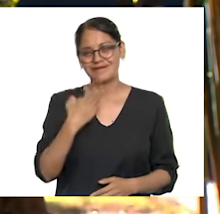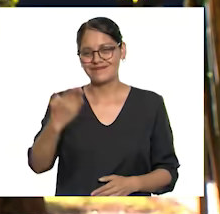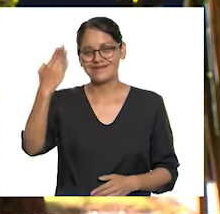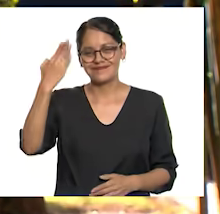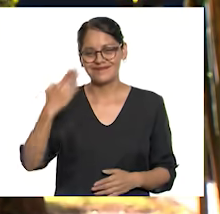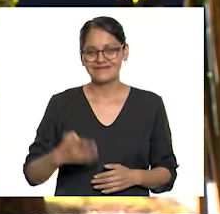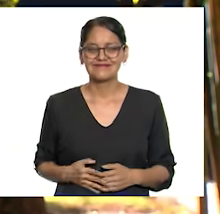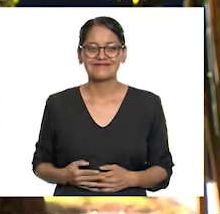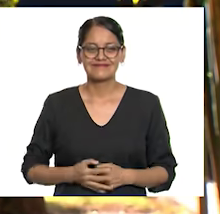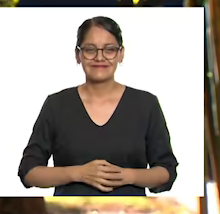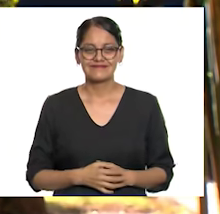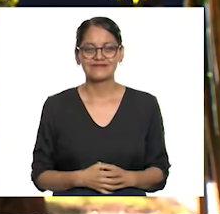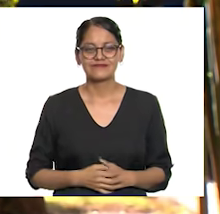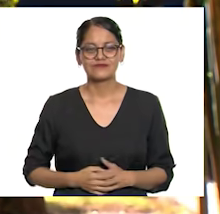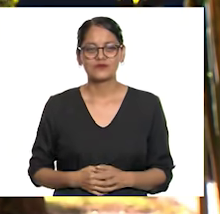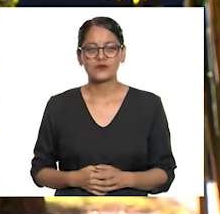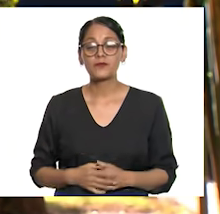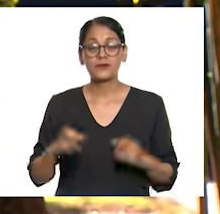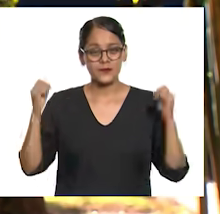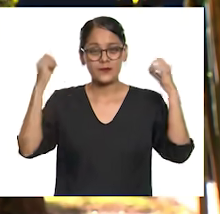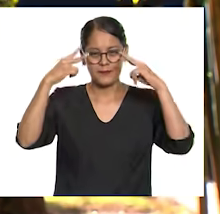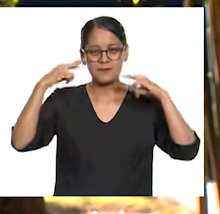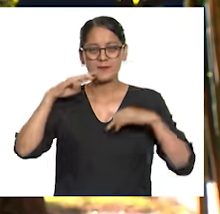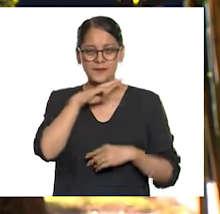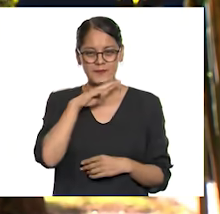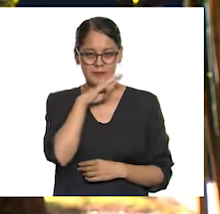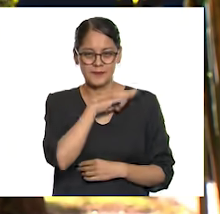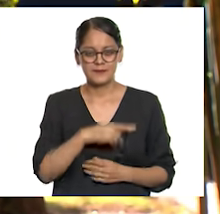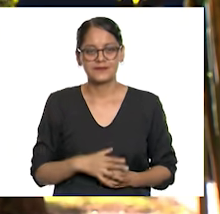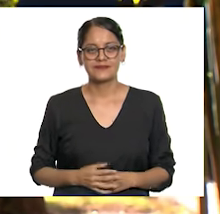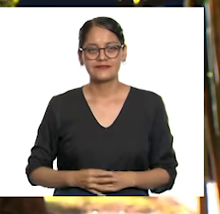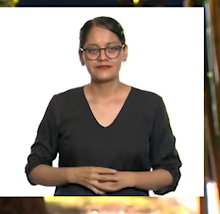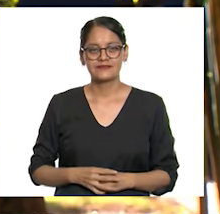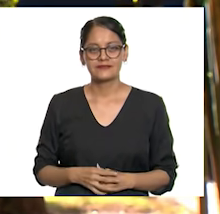¡Muy bien! ¡Nos vemos pronto!